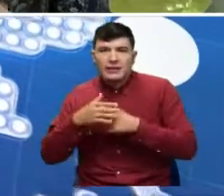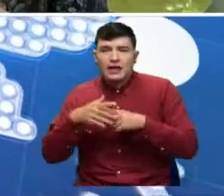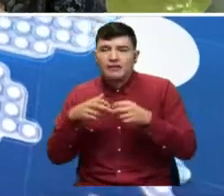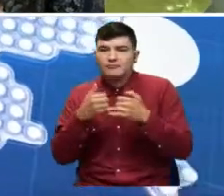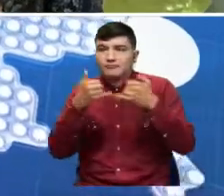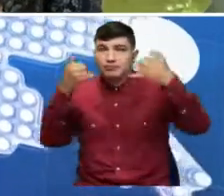buenas tardes